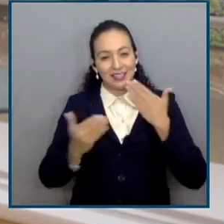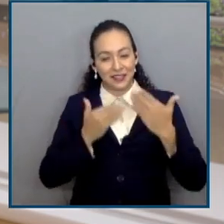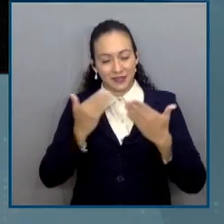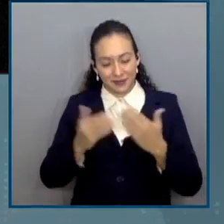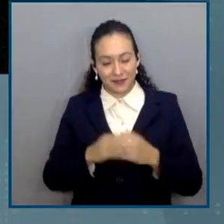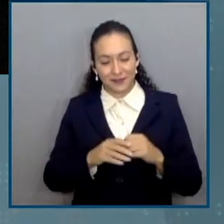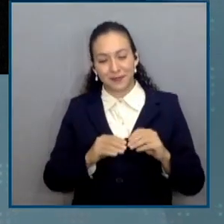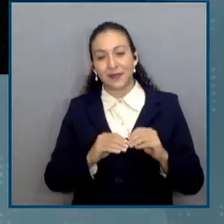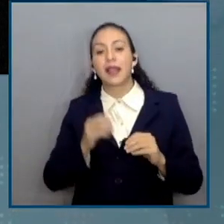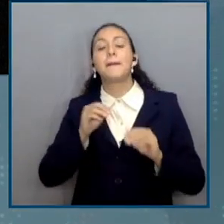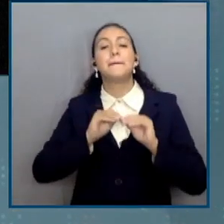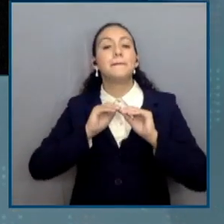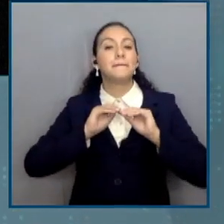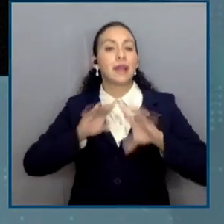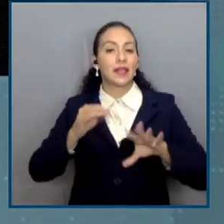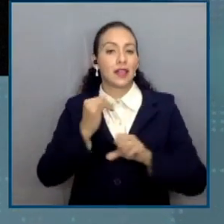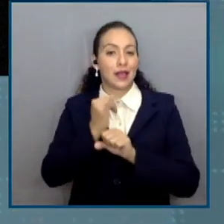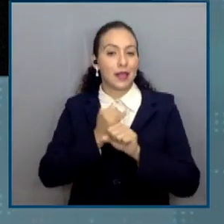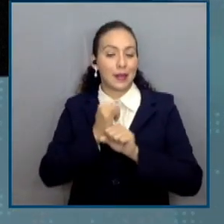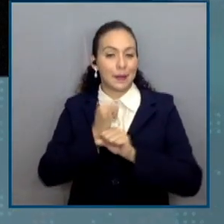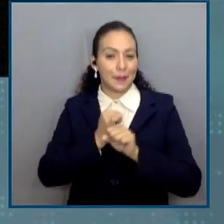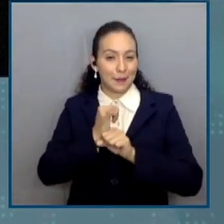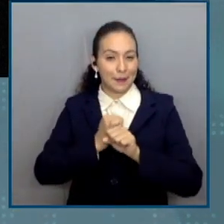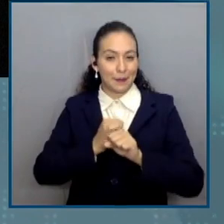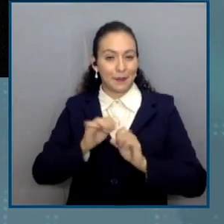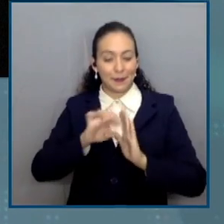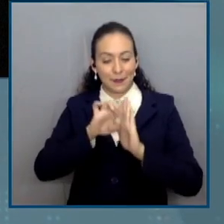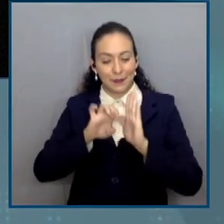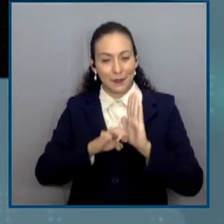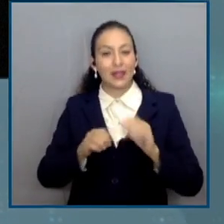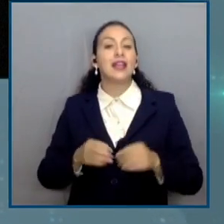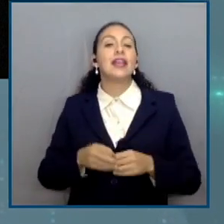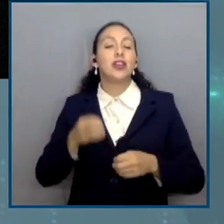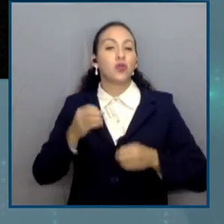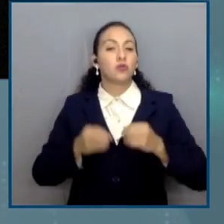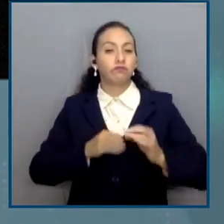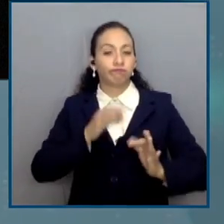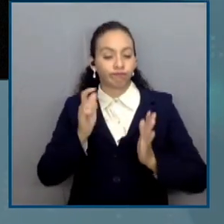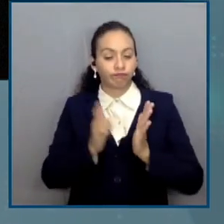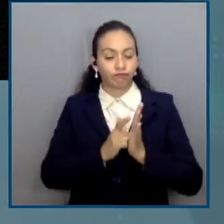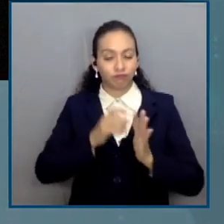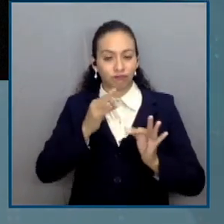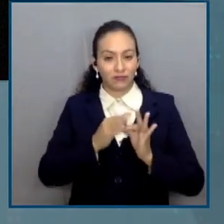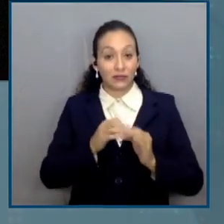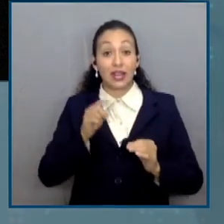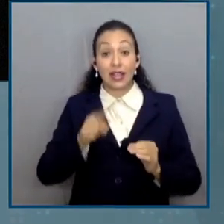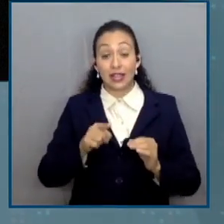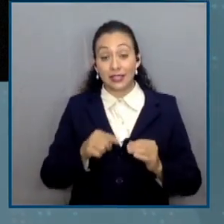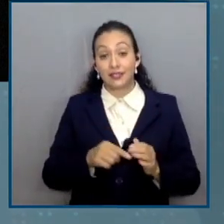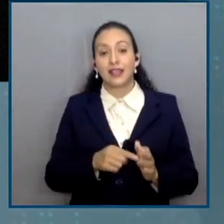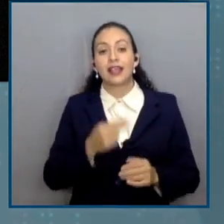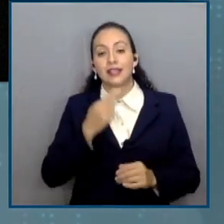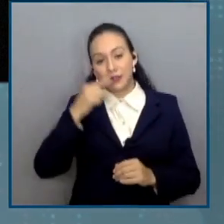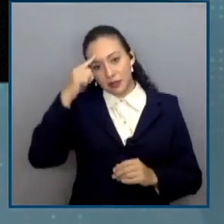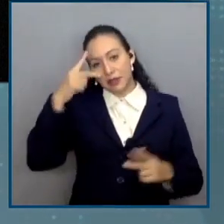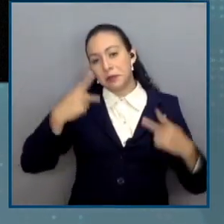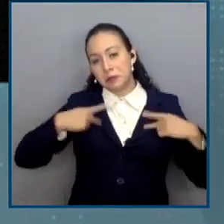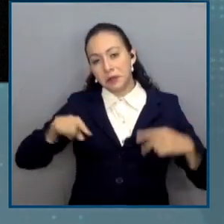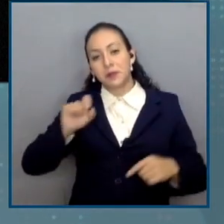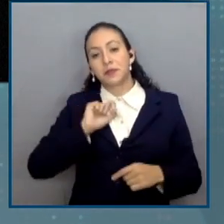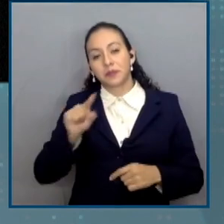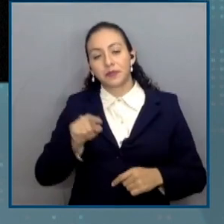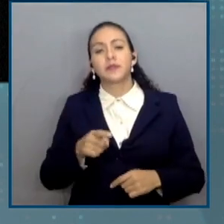investigación, ética y legitimidad judicial, un punto de encuentro para personas académicas y profesionales cuyas actividades